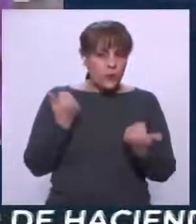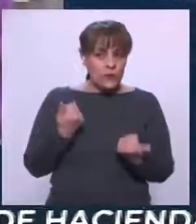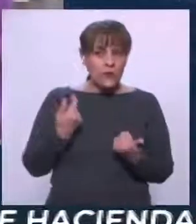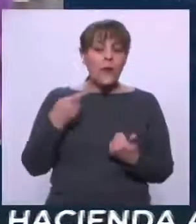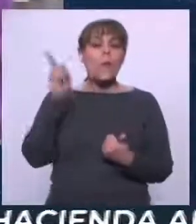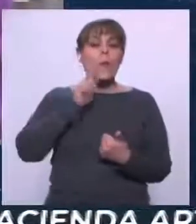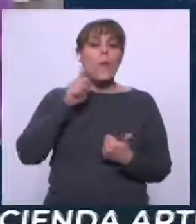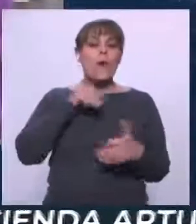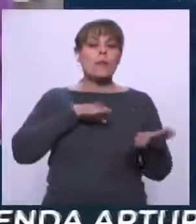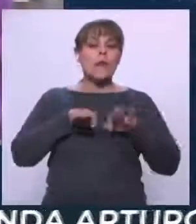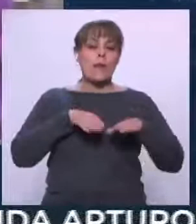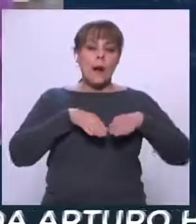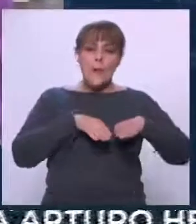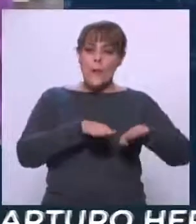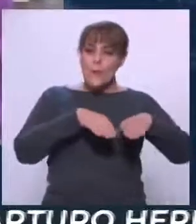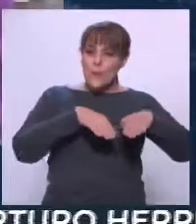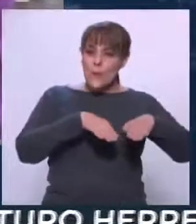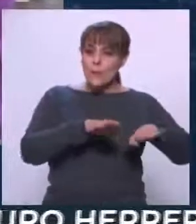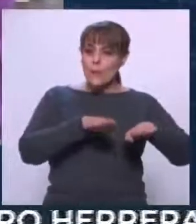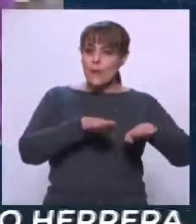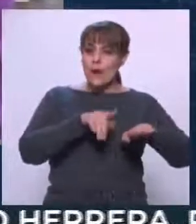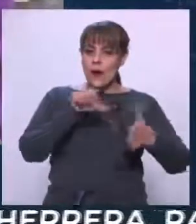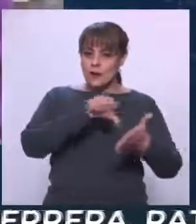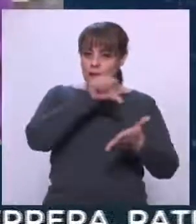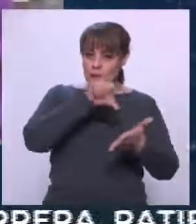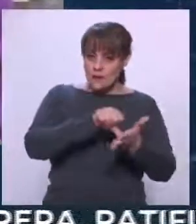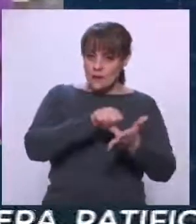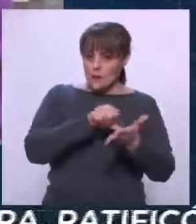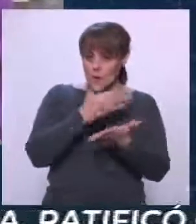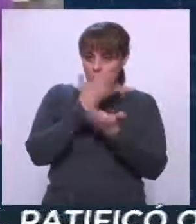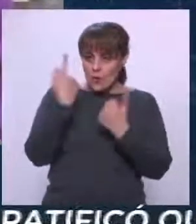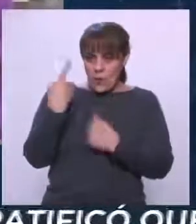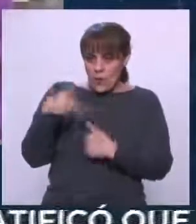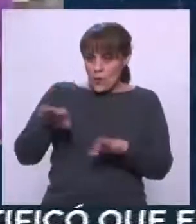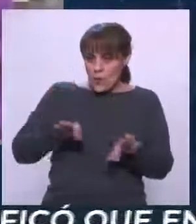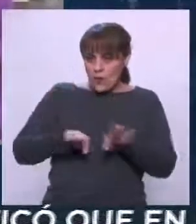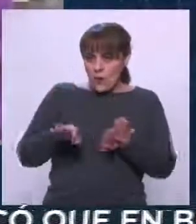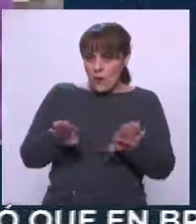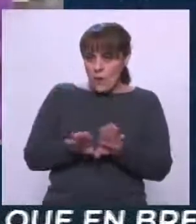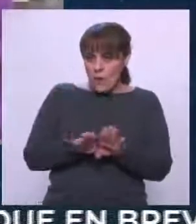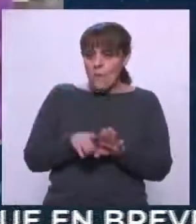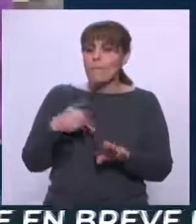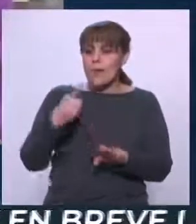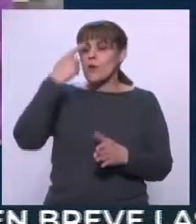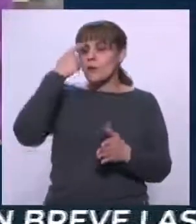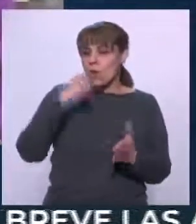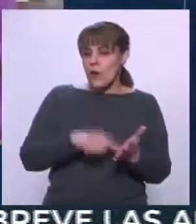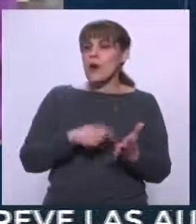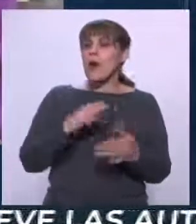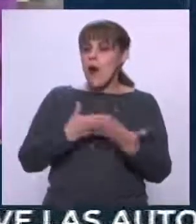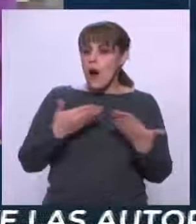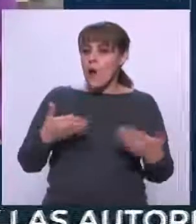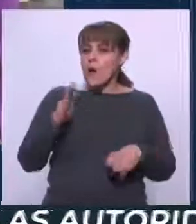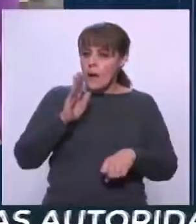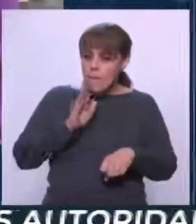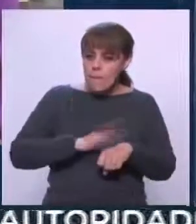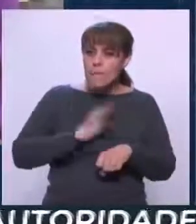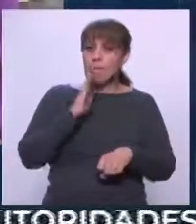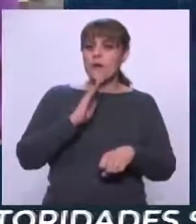las costureras en el centro, pero creo que sí ha aumentado